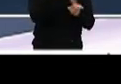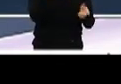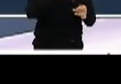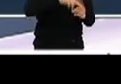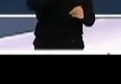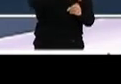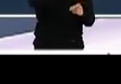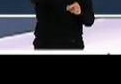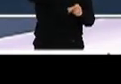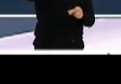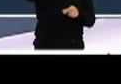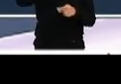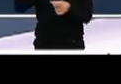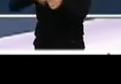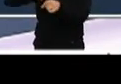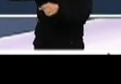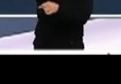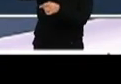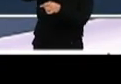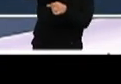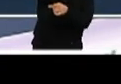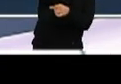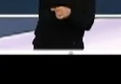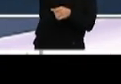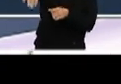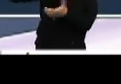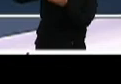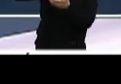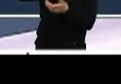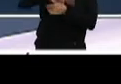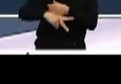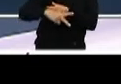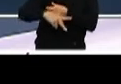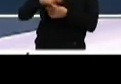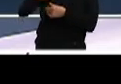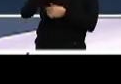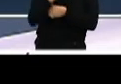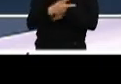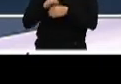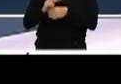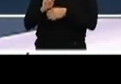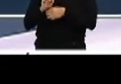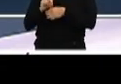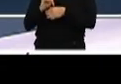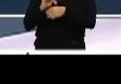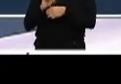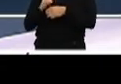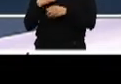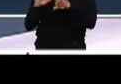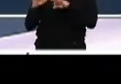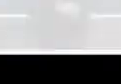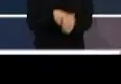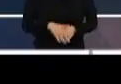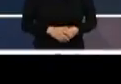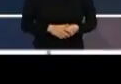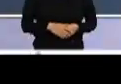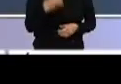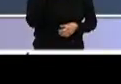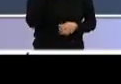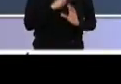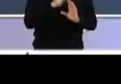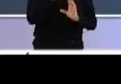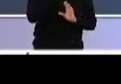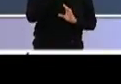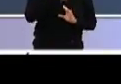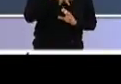y después siguieron los otros 8 hospitales de la Ciudad de México y 2 pediátricos con los que trabajamos mucho tiempo. Estas antologías